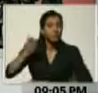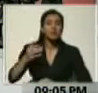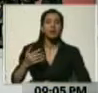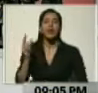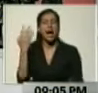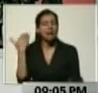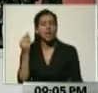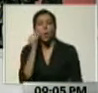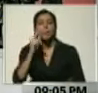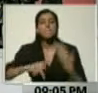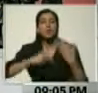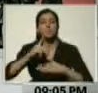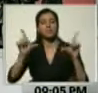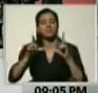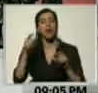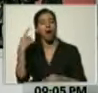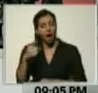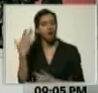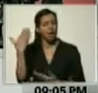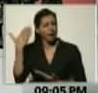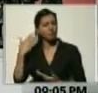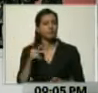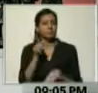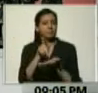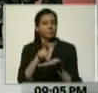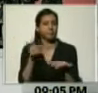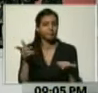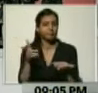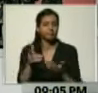también. ¿Ah?